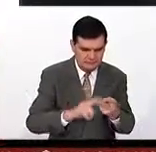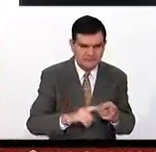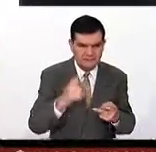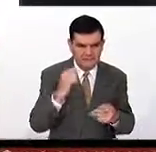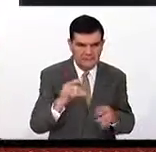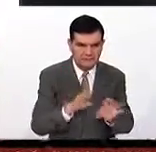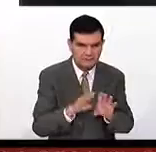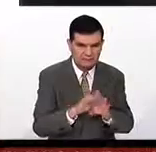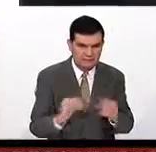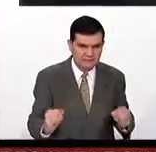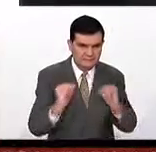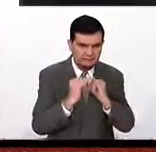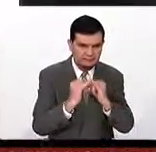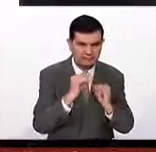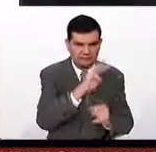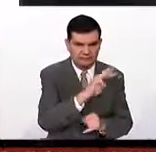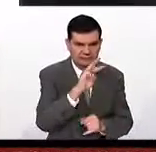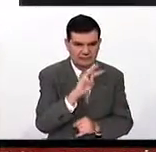página institucional